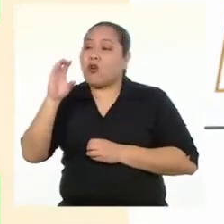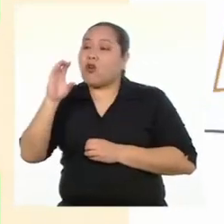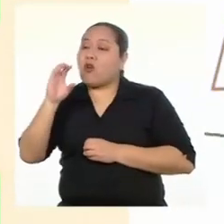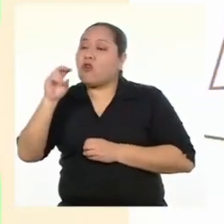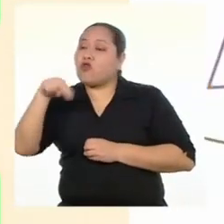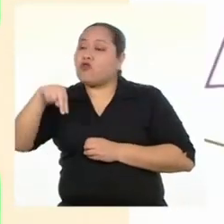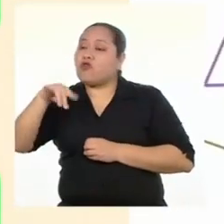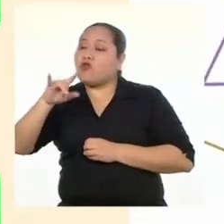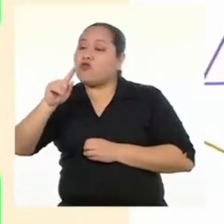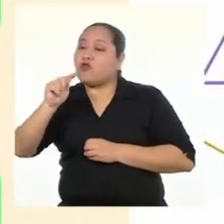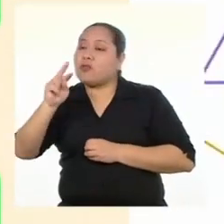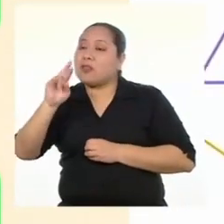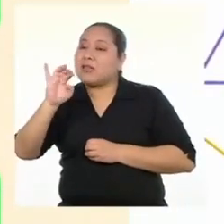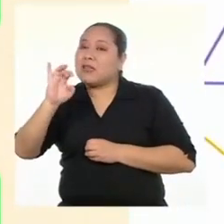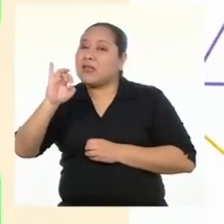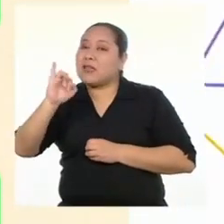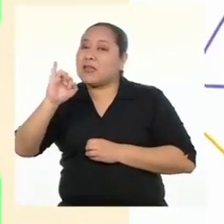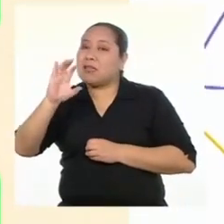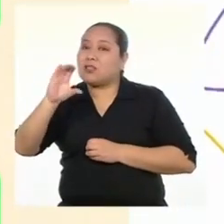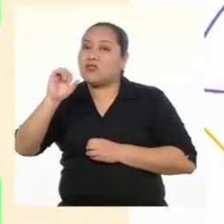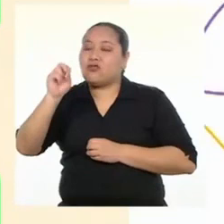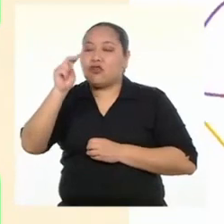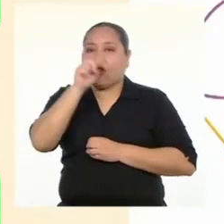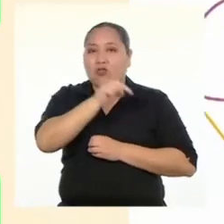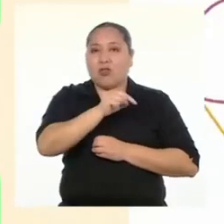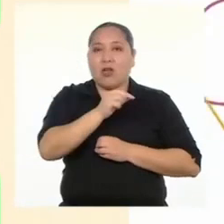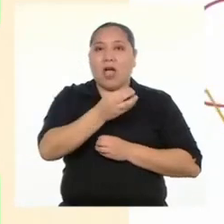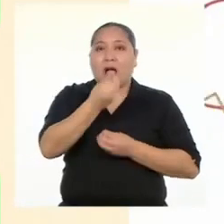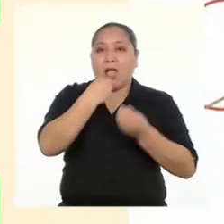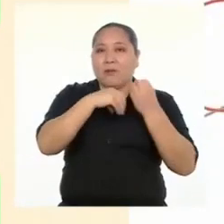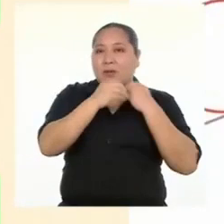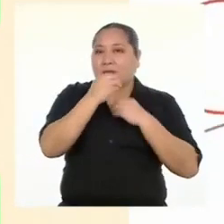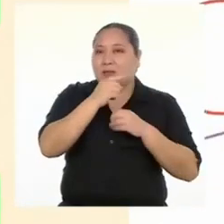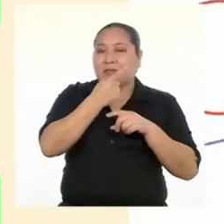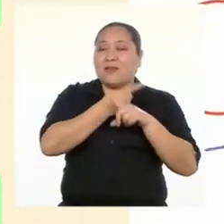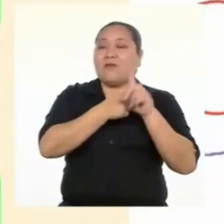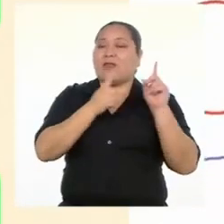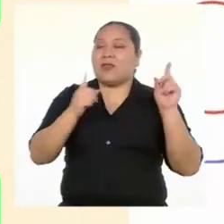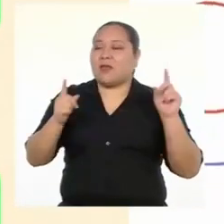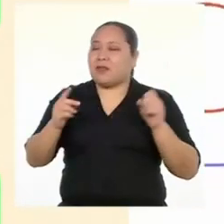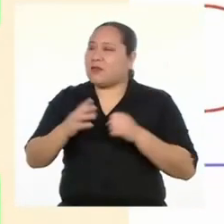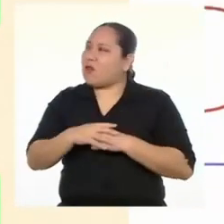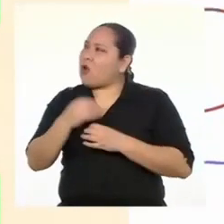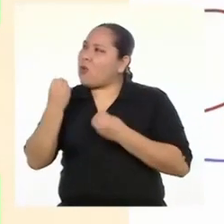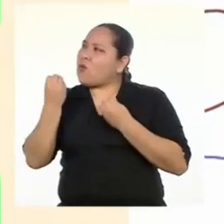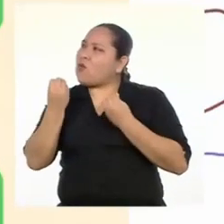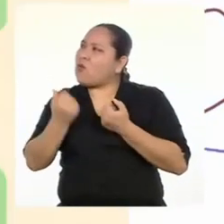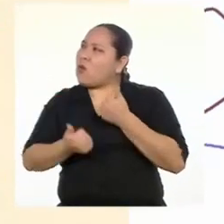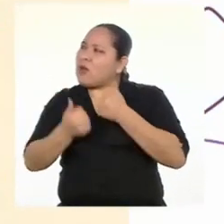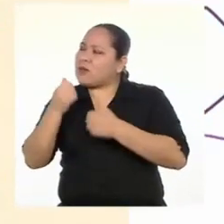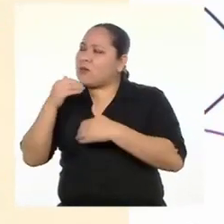etapa. En este caso, ¿cómo es el proceso de nutrición completo, profesora?